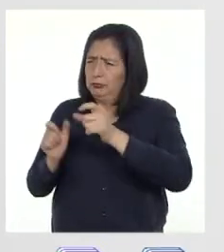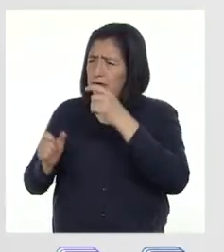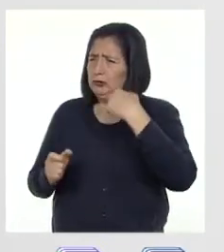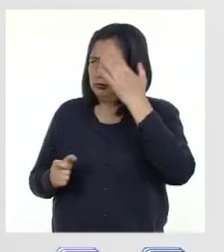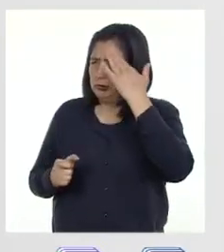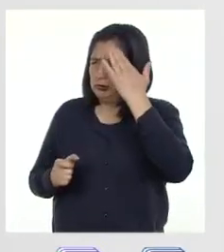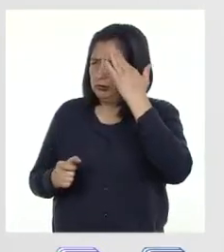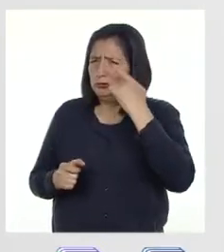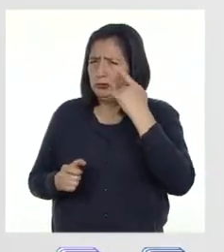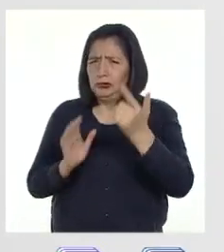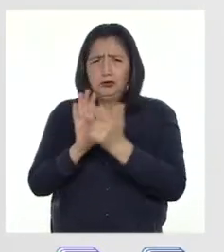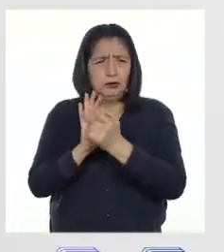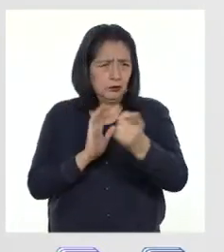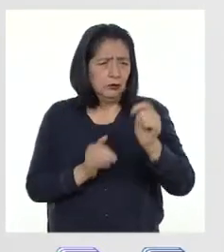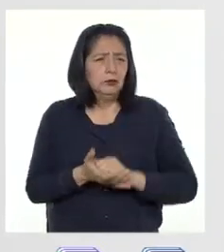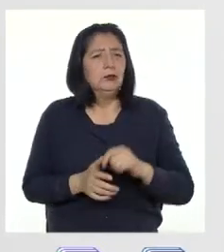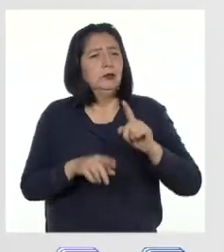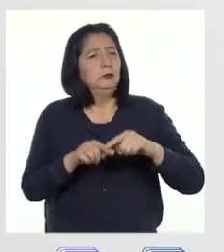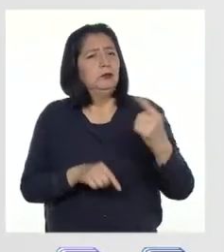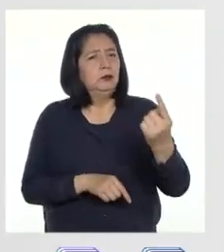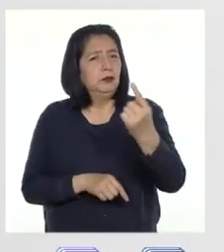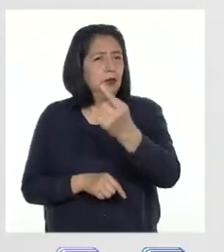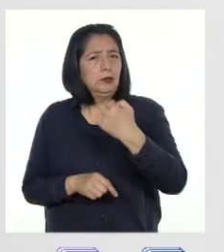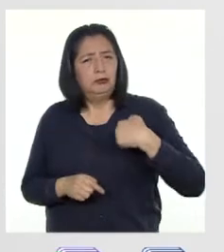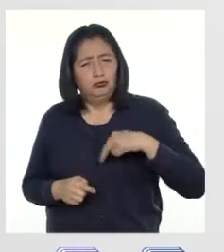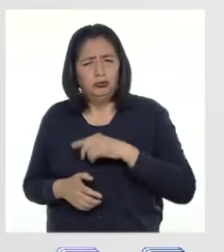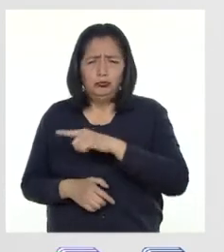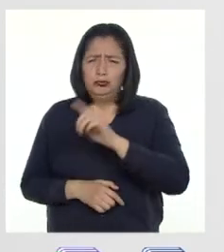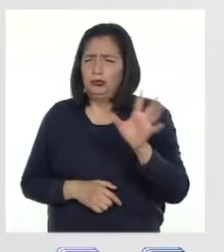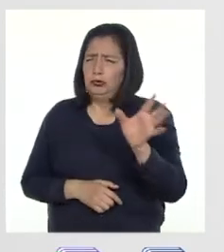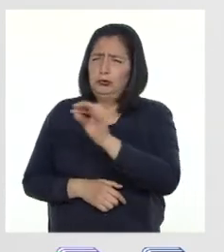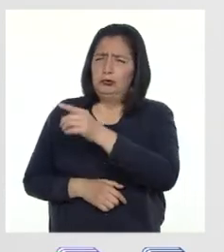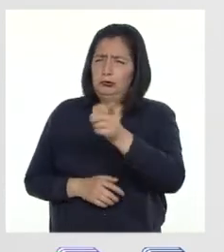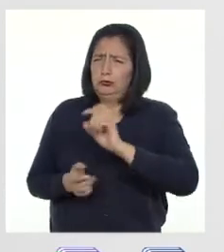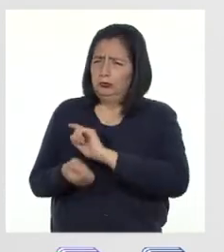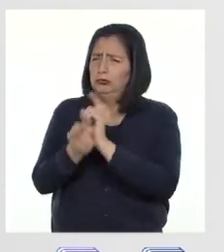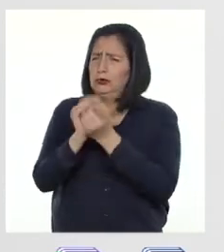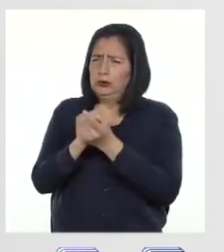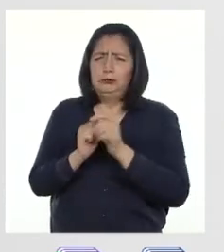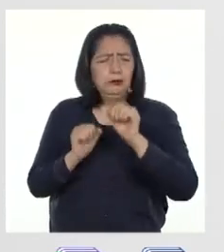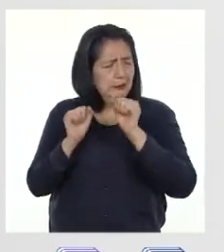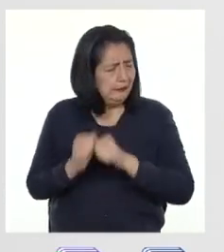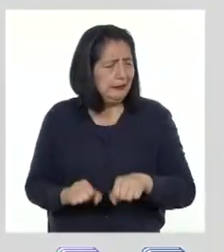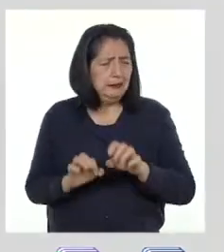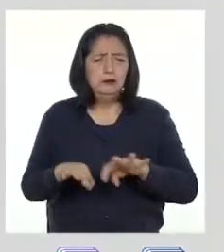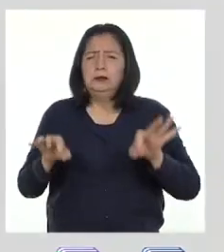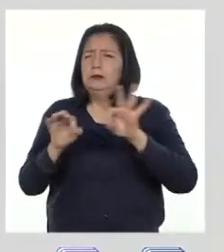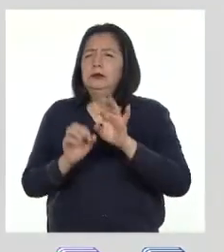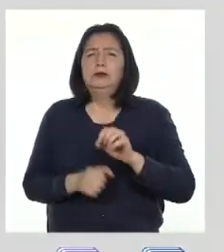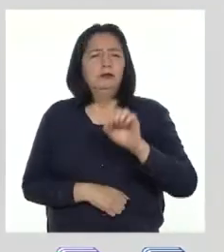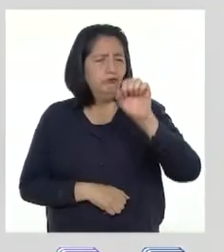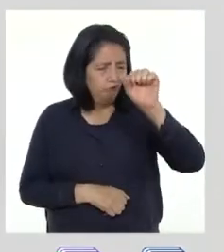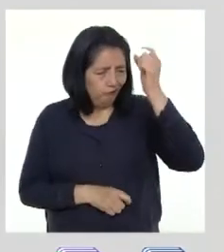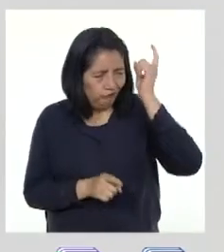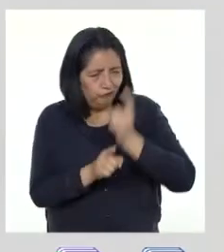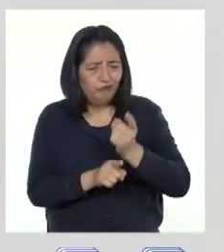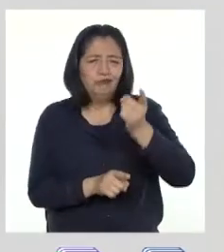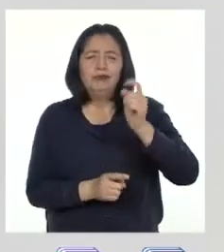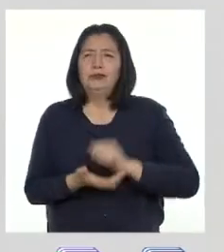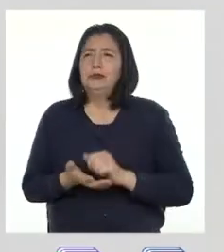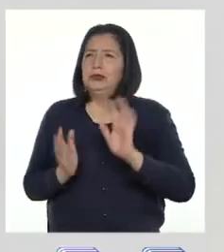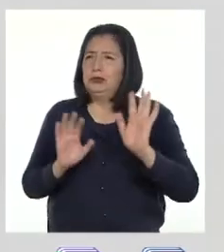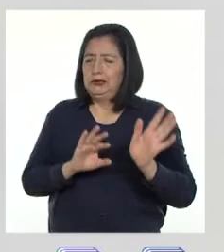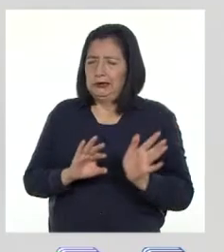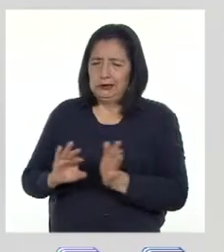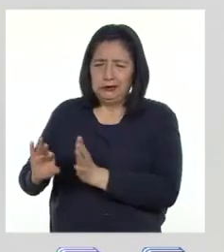esta norma. También depende de cada uno de nosotros que toda esta situación cambie, eso es fundamental. Por supuesto, dejar